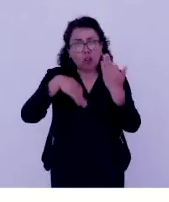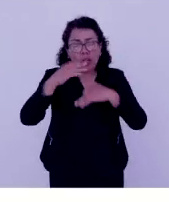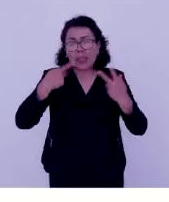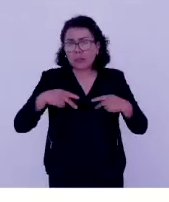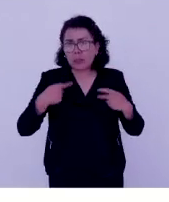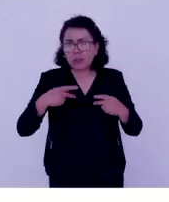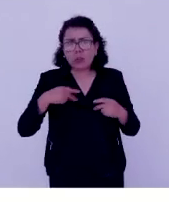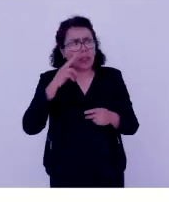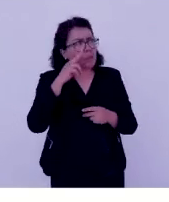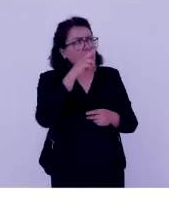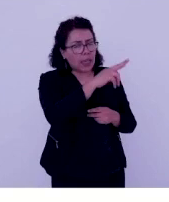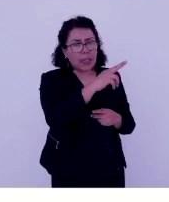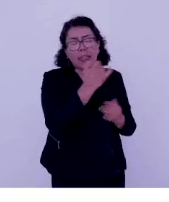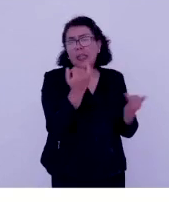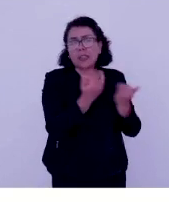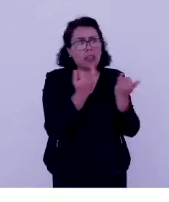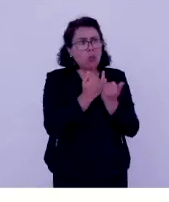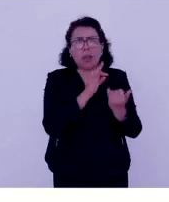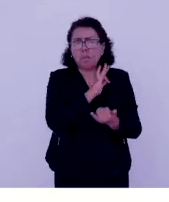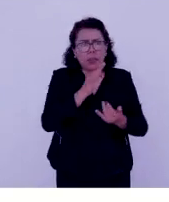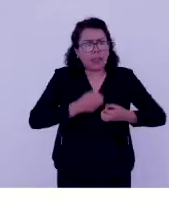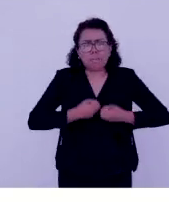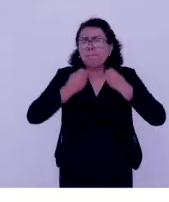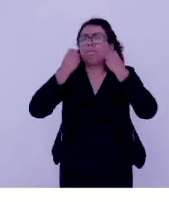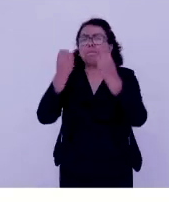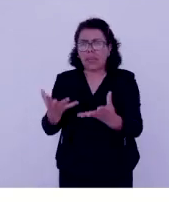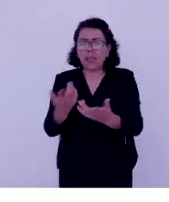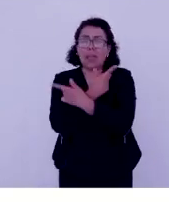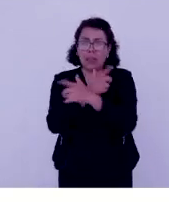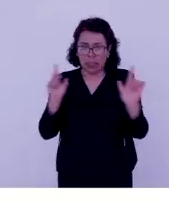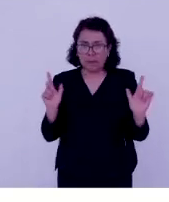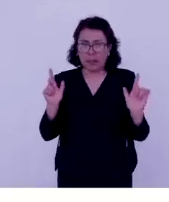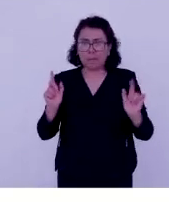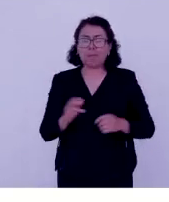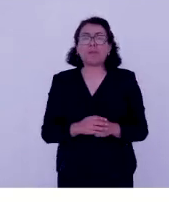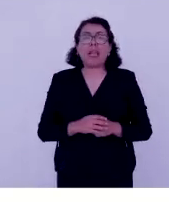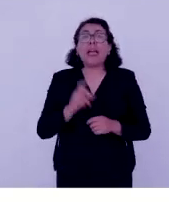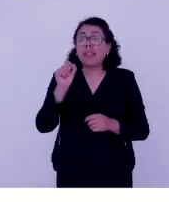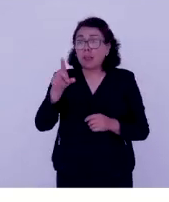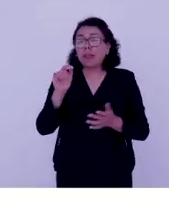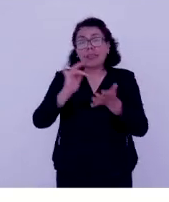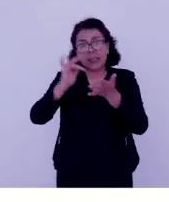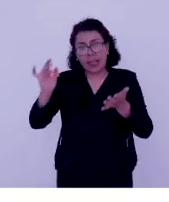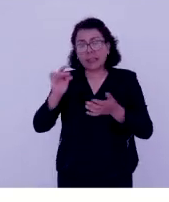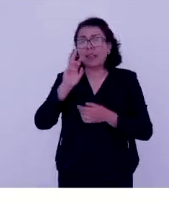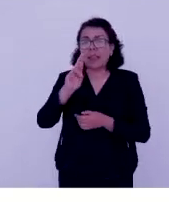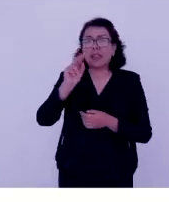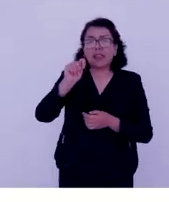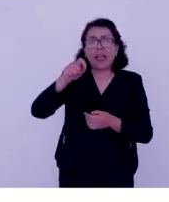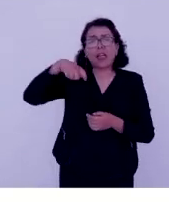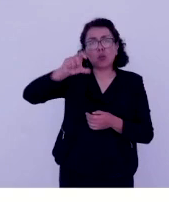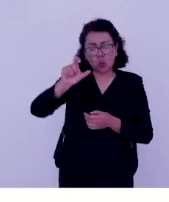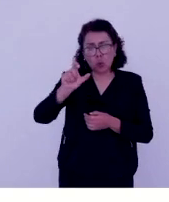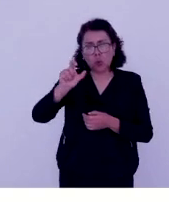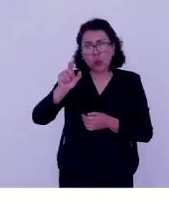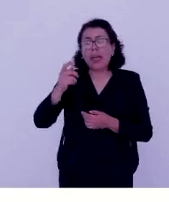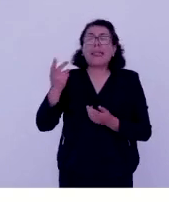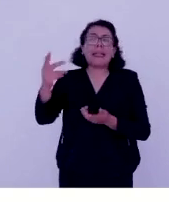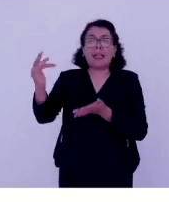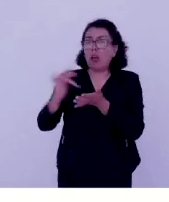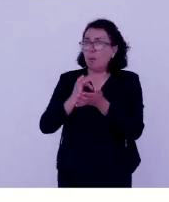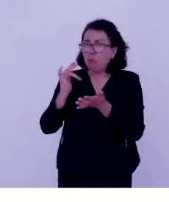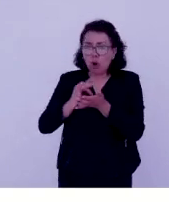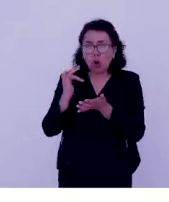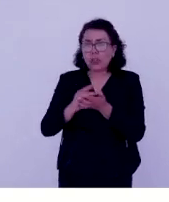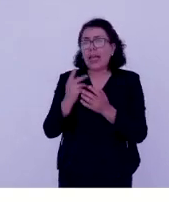entorno de libertad de expresión y de democracia nuestro agradecimiento a radio televisión Querétaro por la producción y postproducción del programa